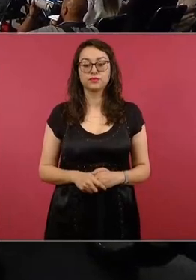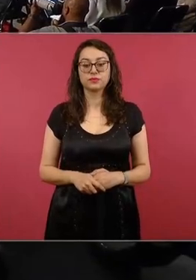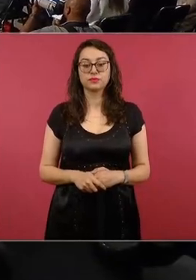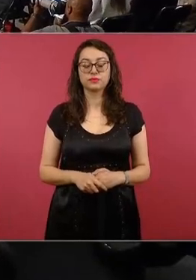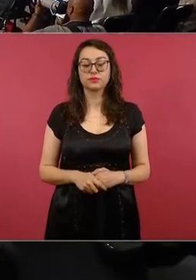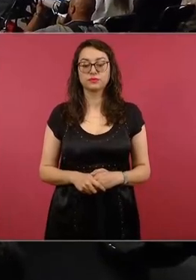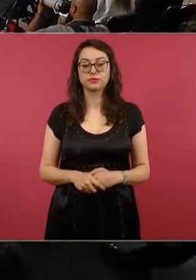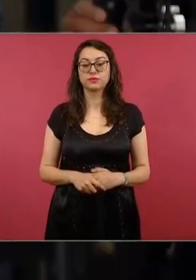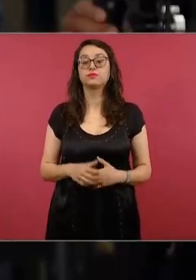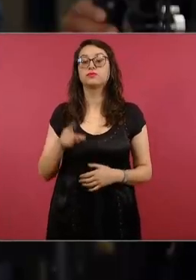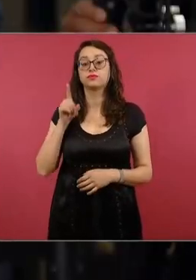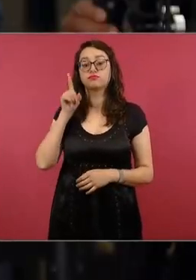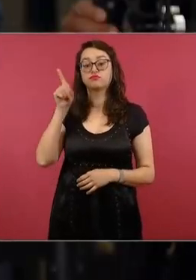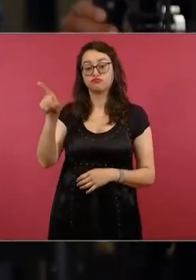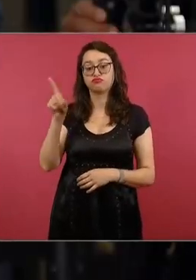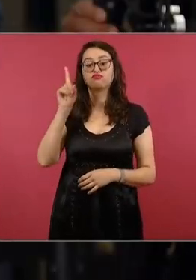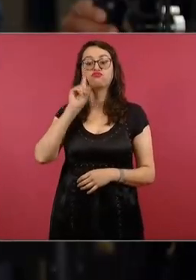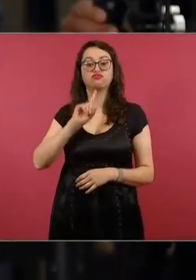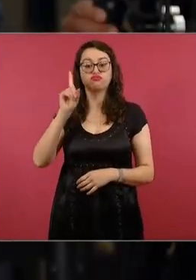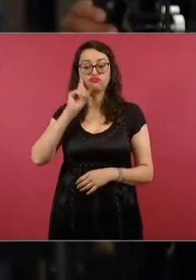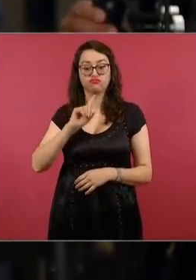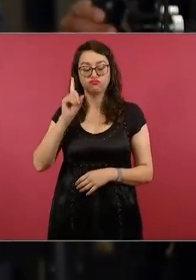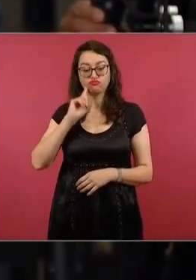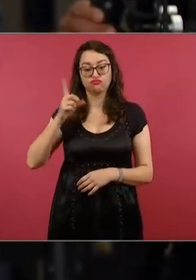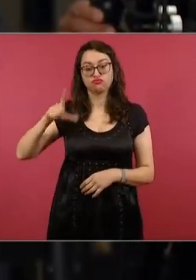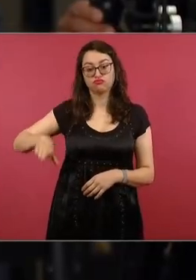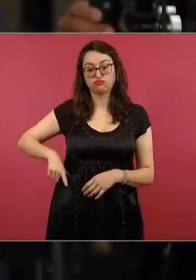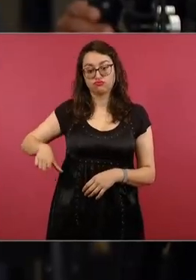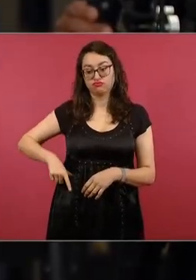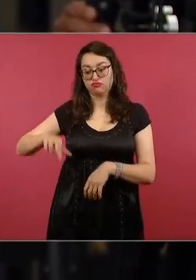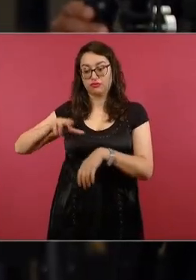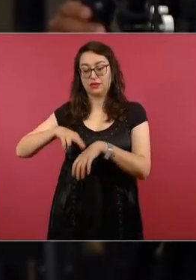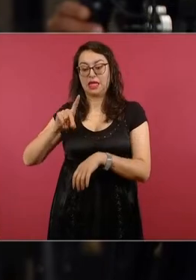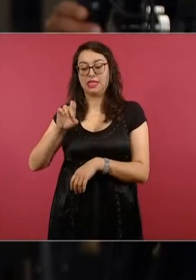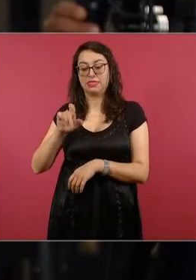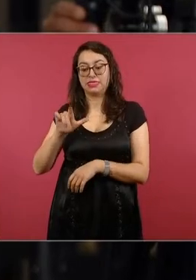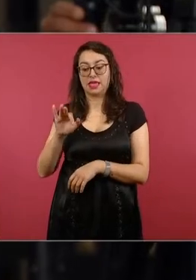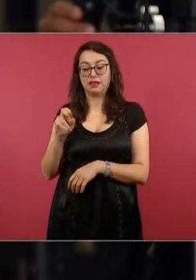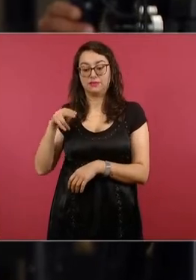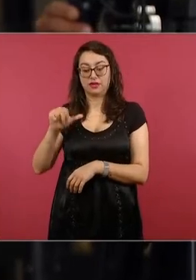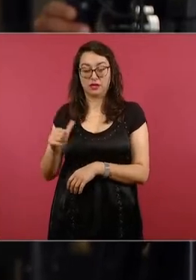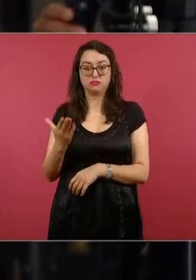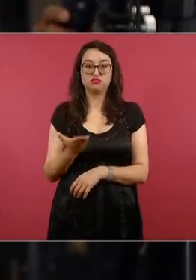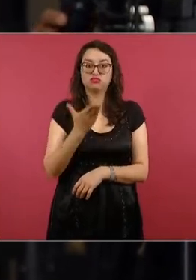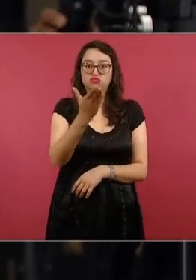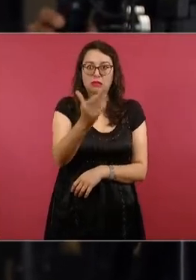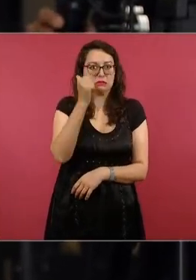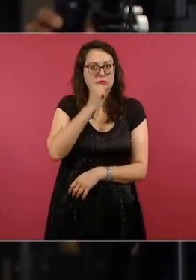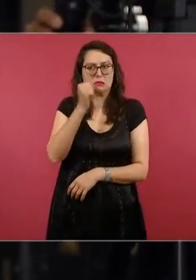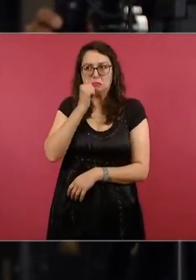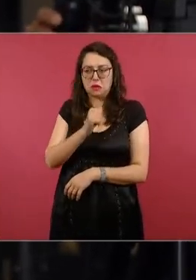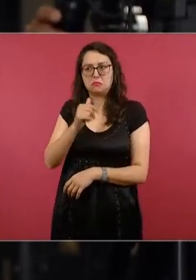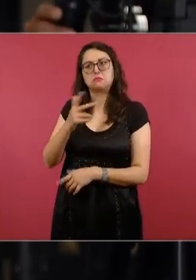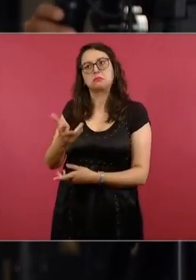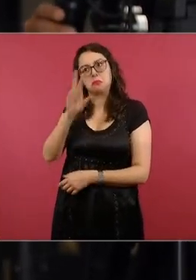y admiración a la maestra Delfina en el Estado de México como una mujer honesta, quien recientemente propuso